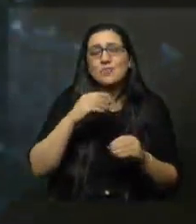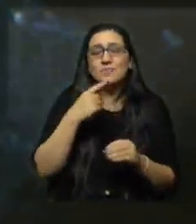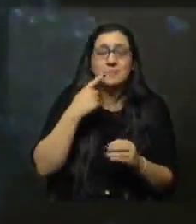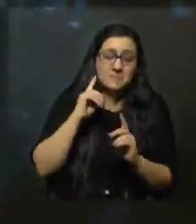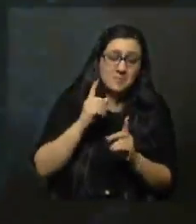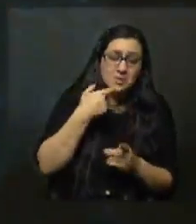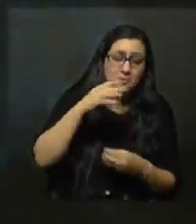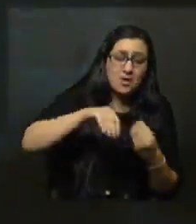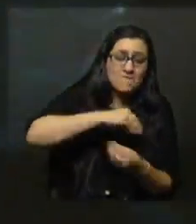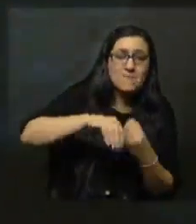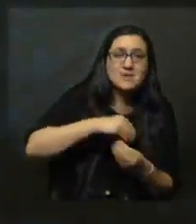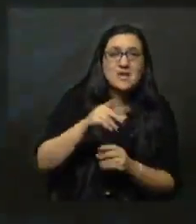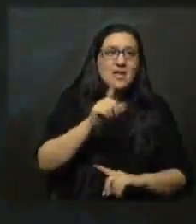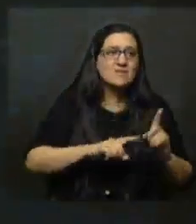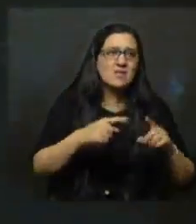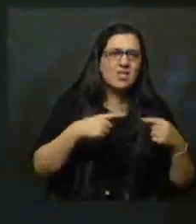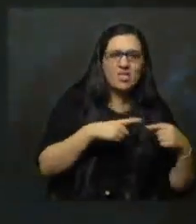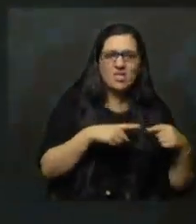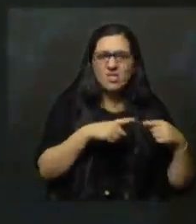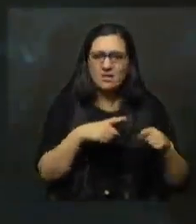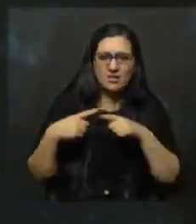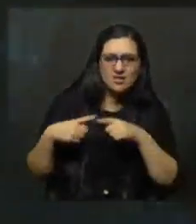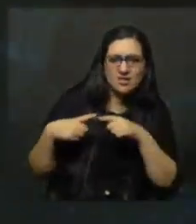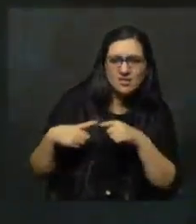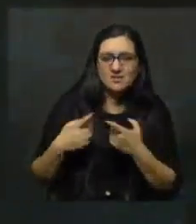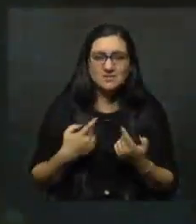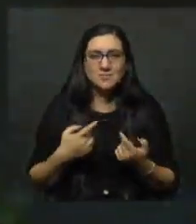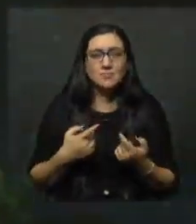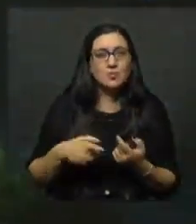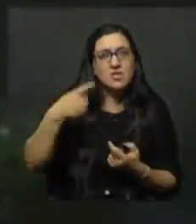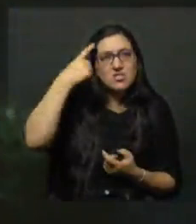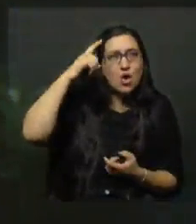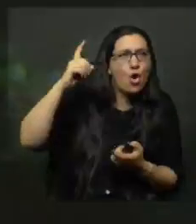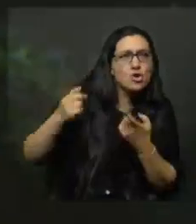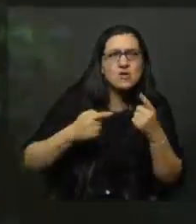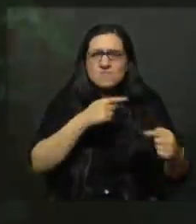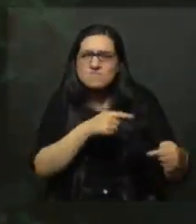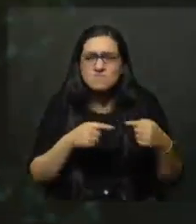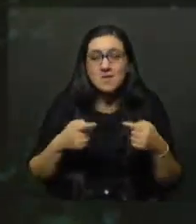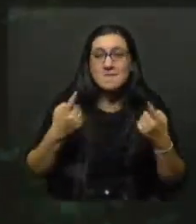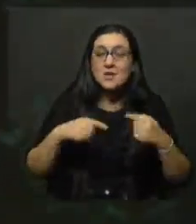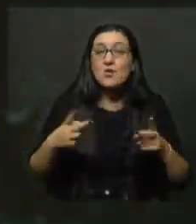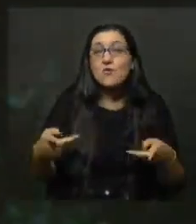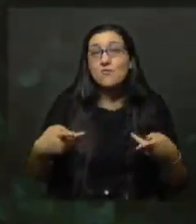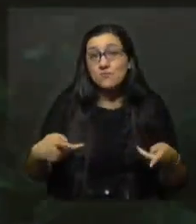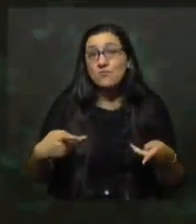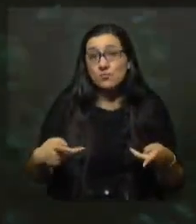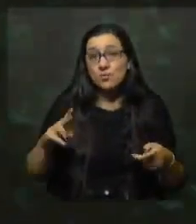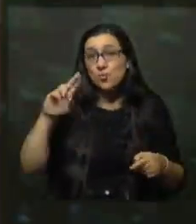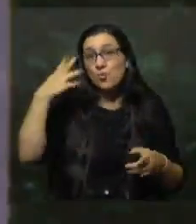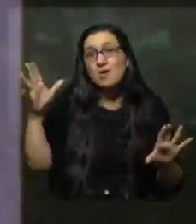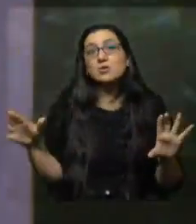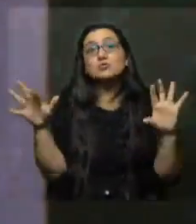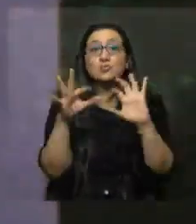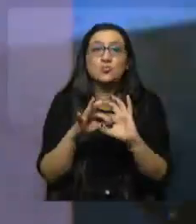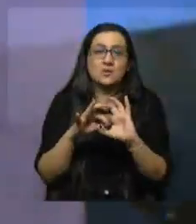hay disputas de todo tipo, ideológicas y tal. Me parece que en esto sí, lo lindo, la